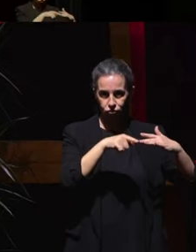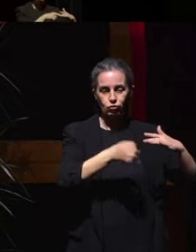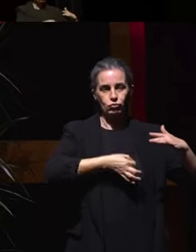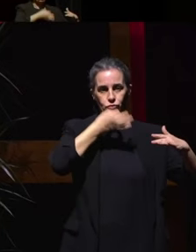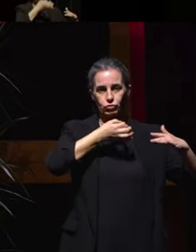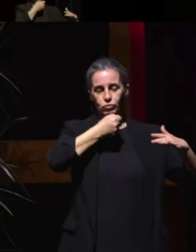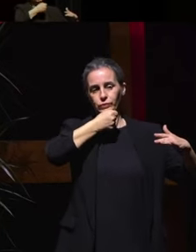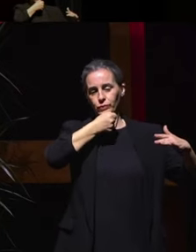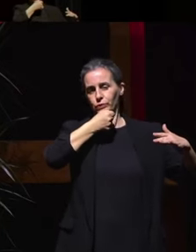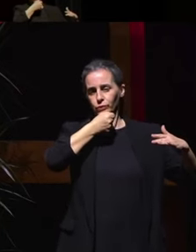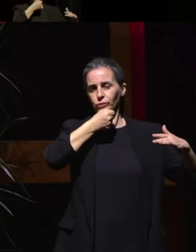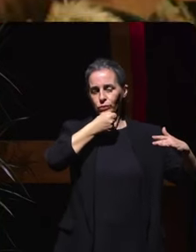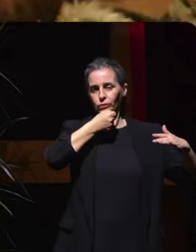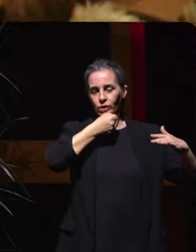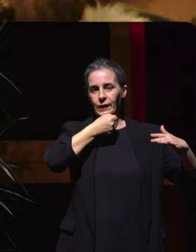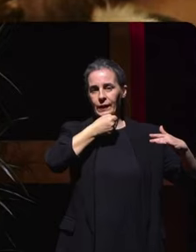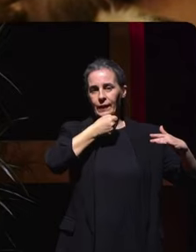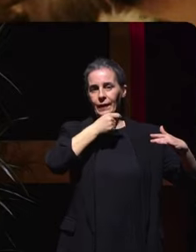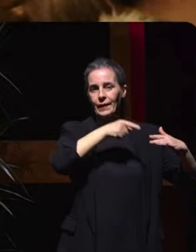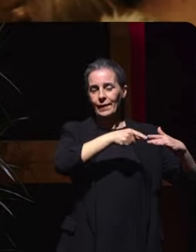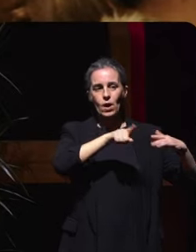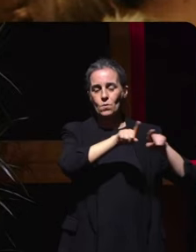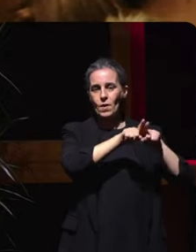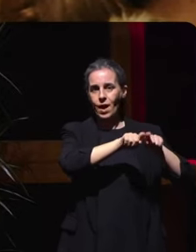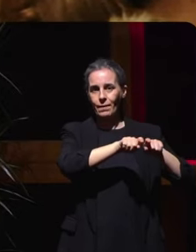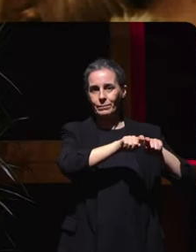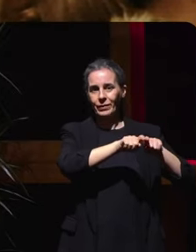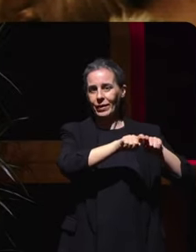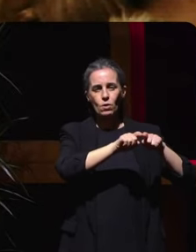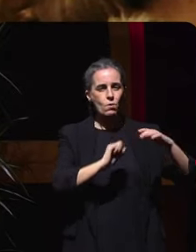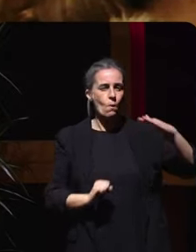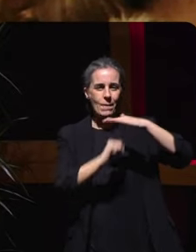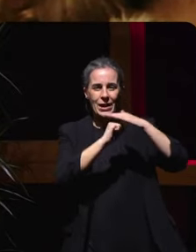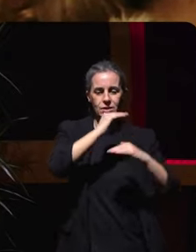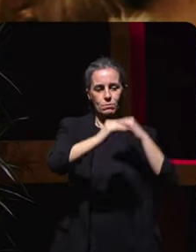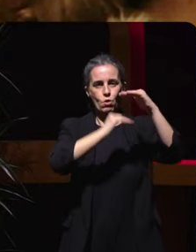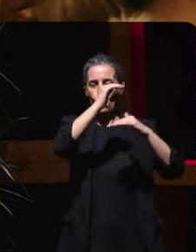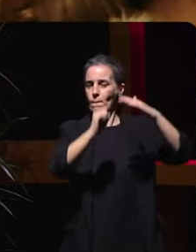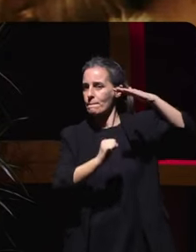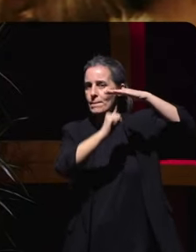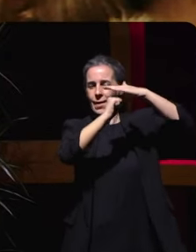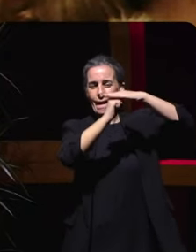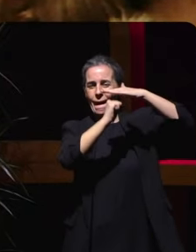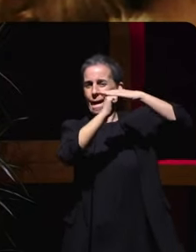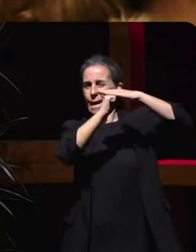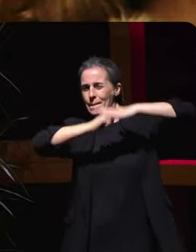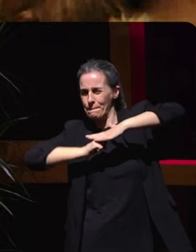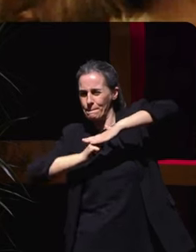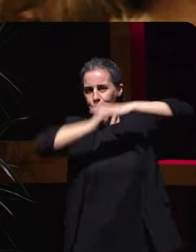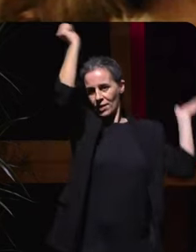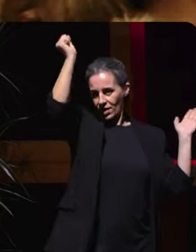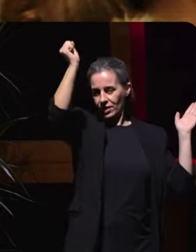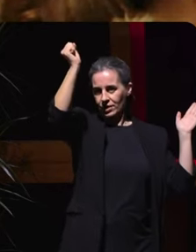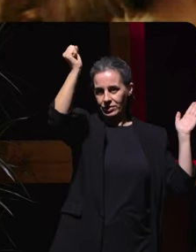primeira muller en retransmitir un partido completo, que rompeu un teito de cristal. A miña pregunta é, para saber a túa